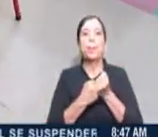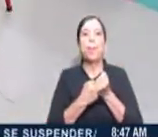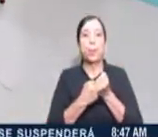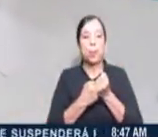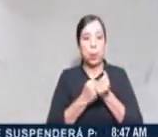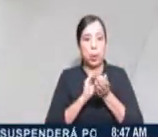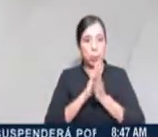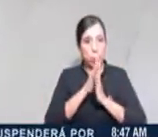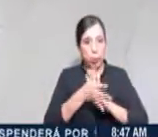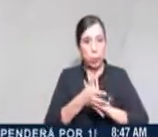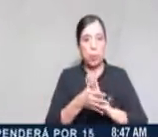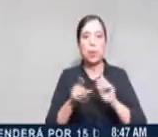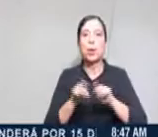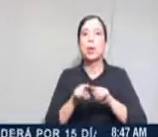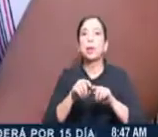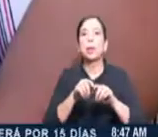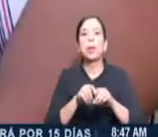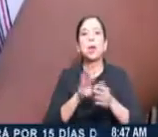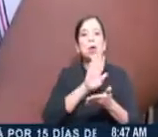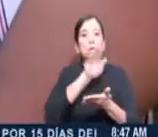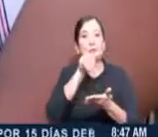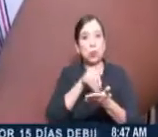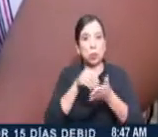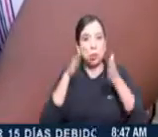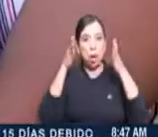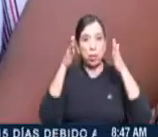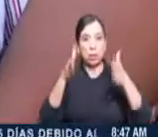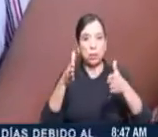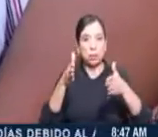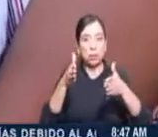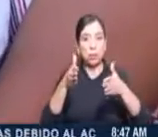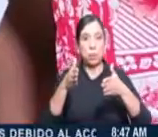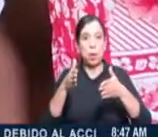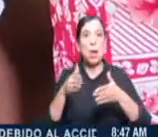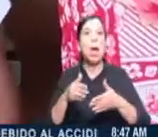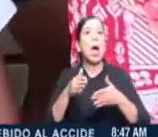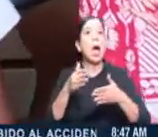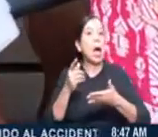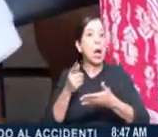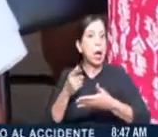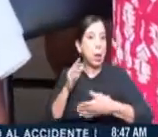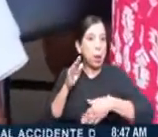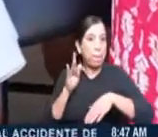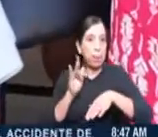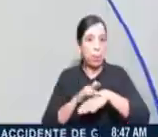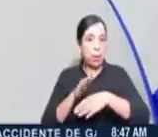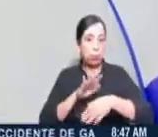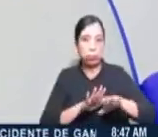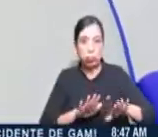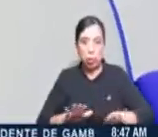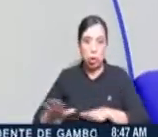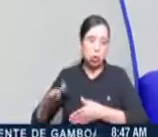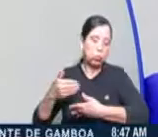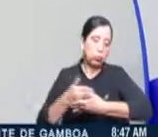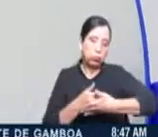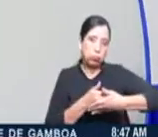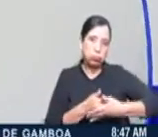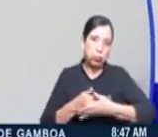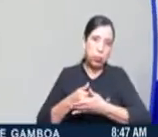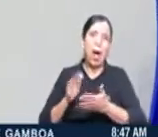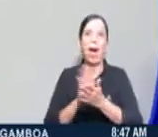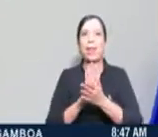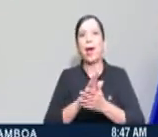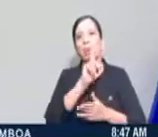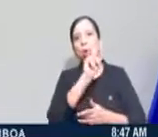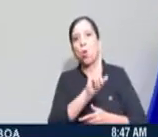MIDES. Y los CAIPIs son los centros de atención a la primera infancia. Y queremos como recalcar